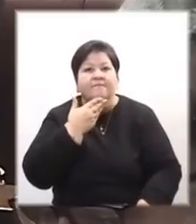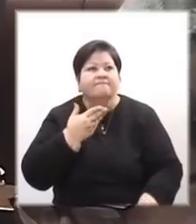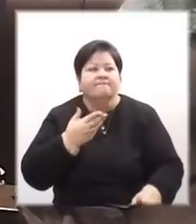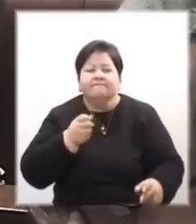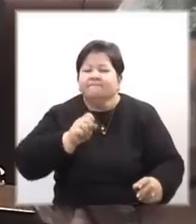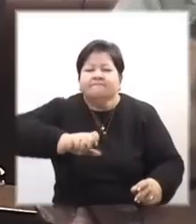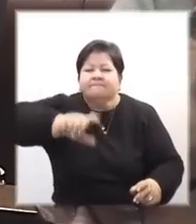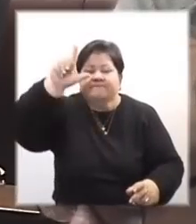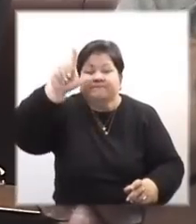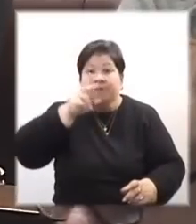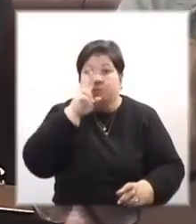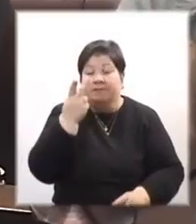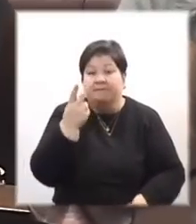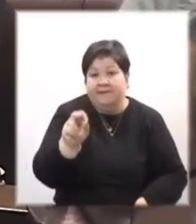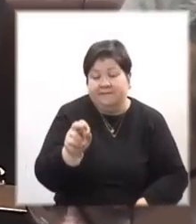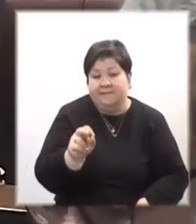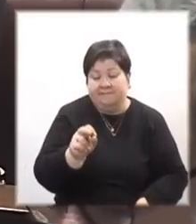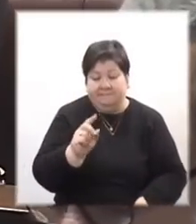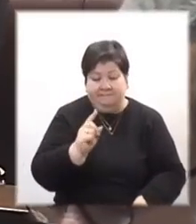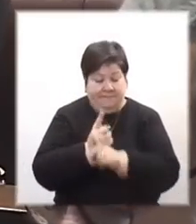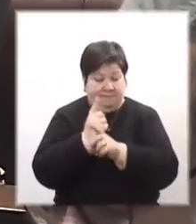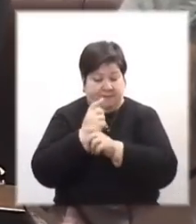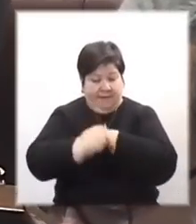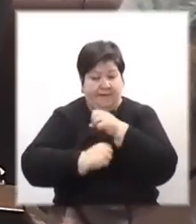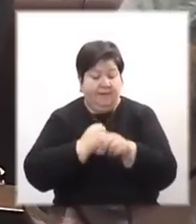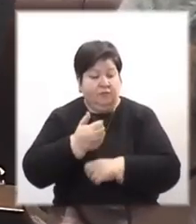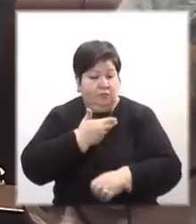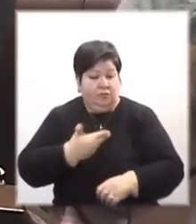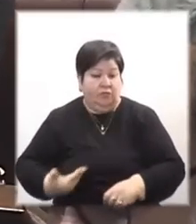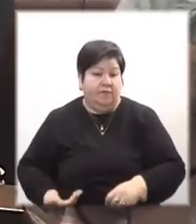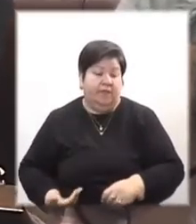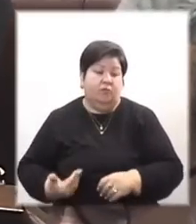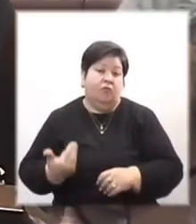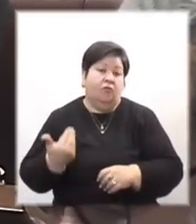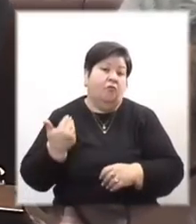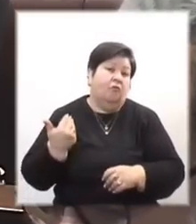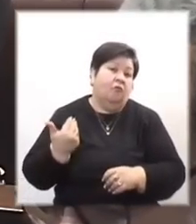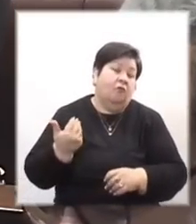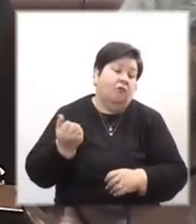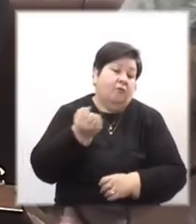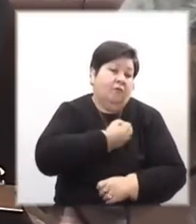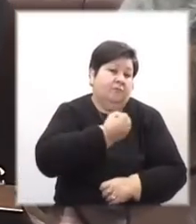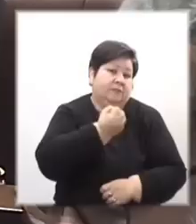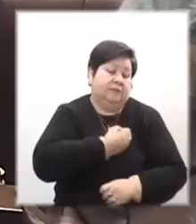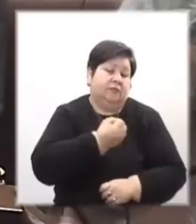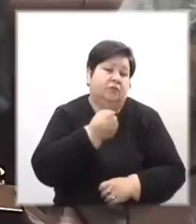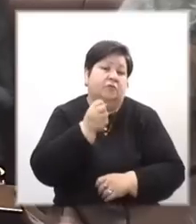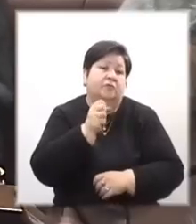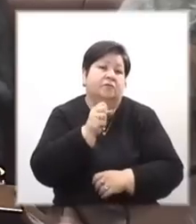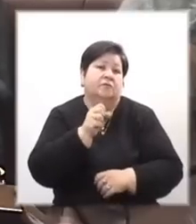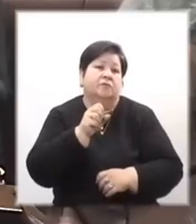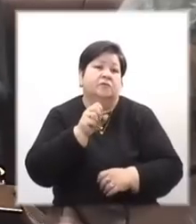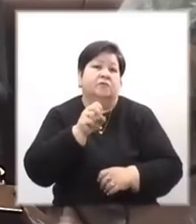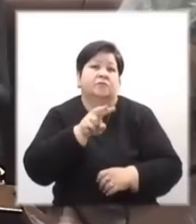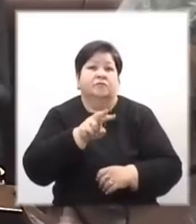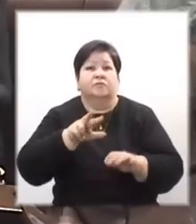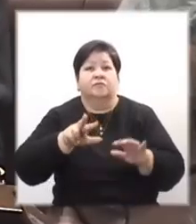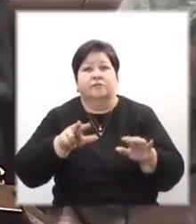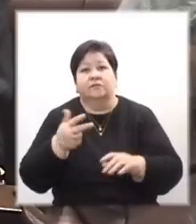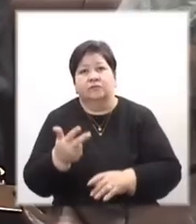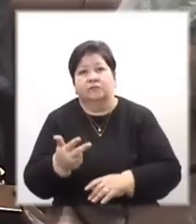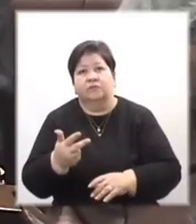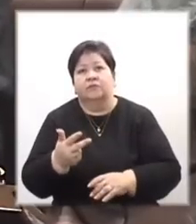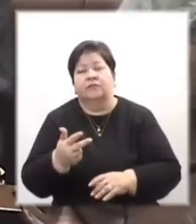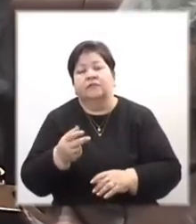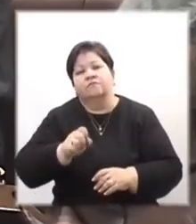En el 2020, primer año del actual gobierno y pandemia, los homicidios se redujeron a 338 y las muertes dudosas